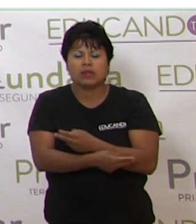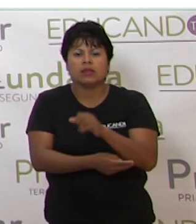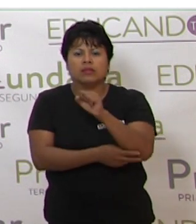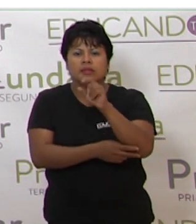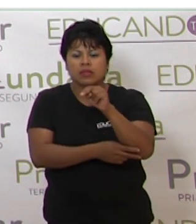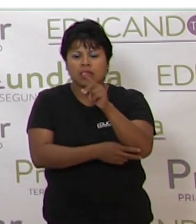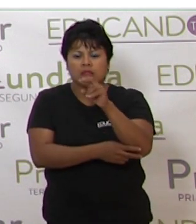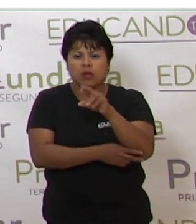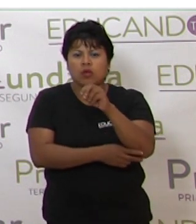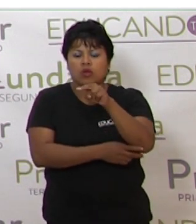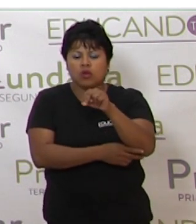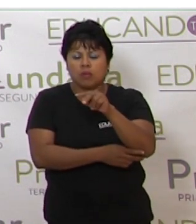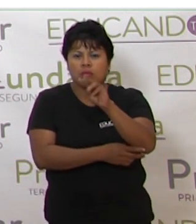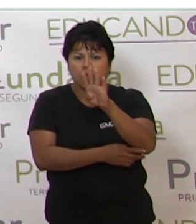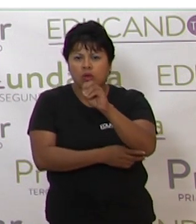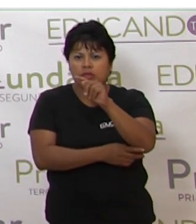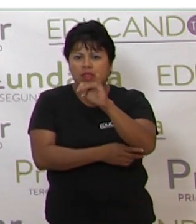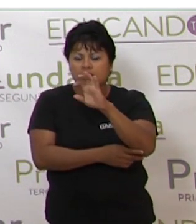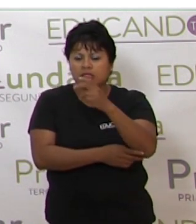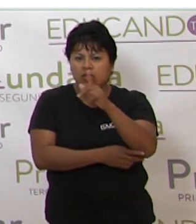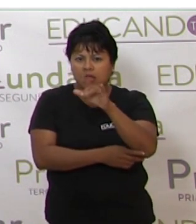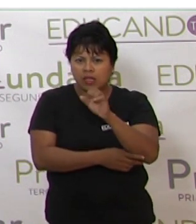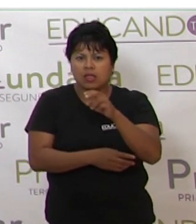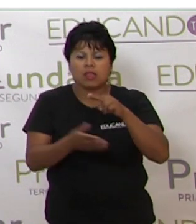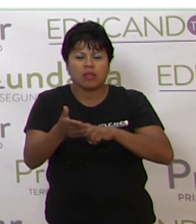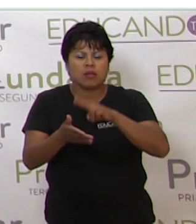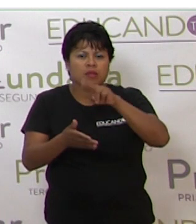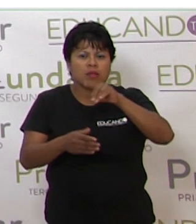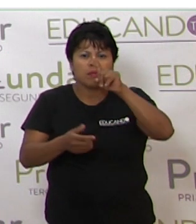Sandro Botticelli. La obra es de